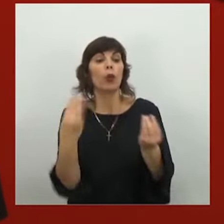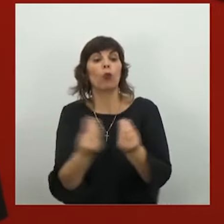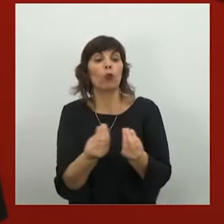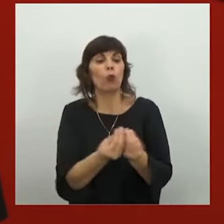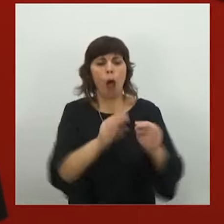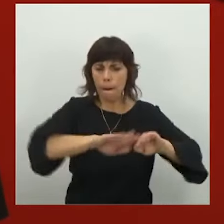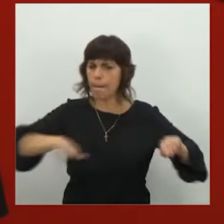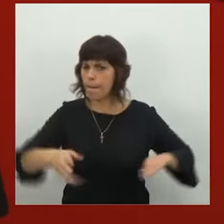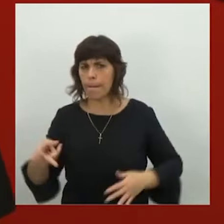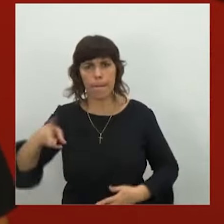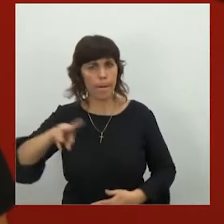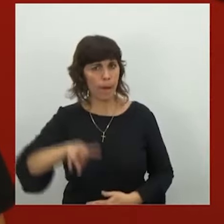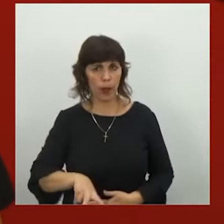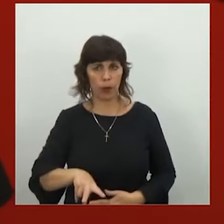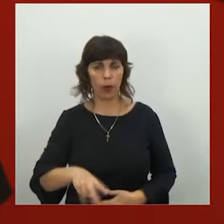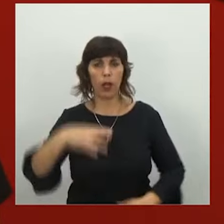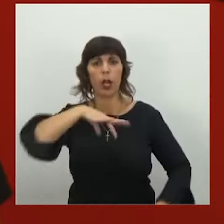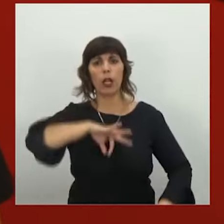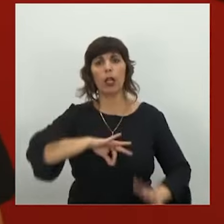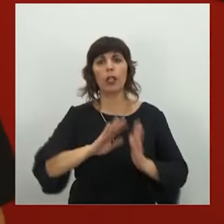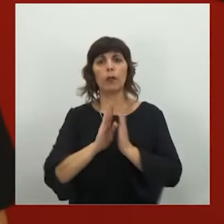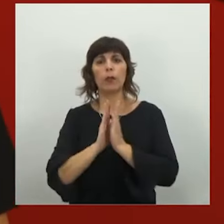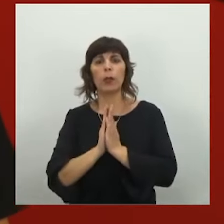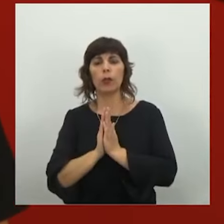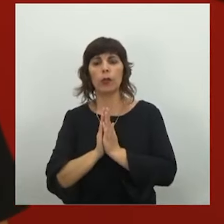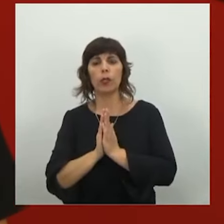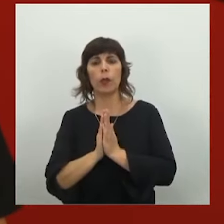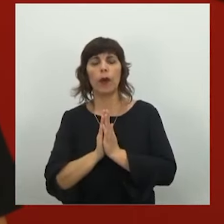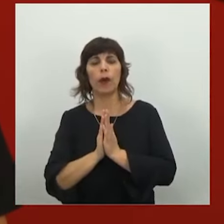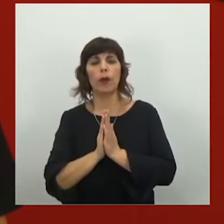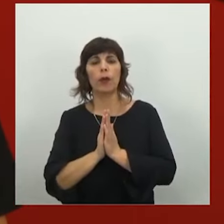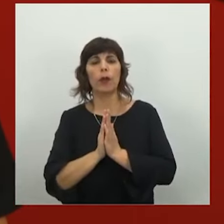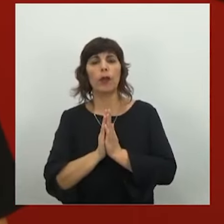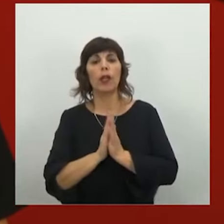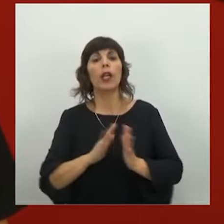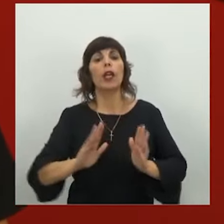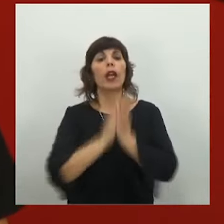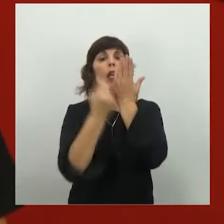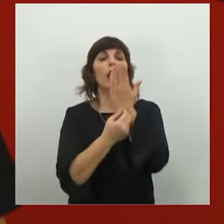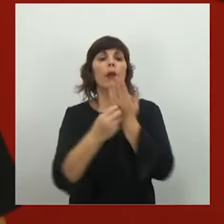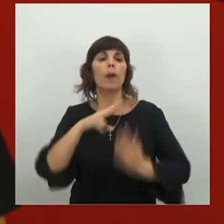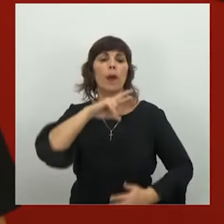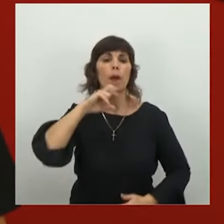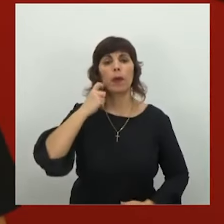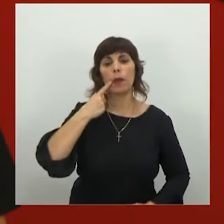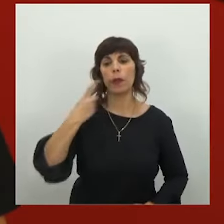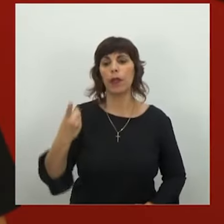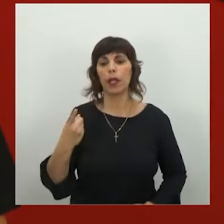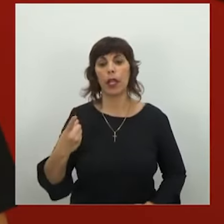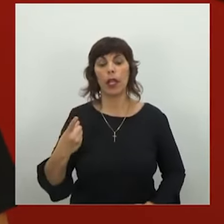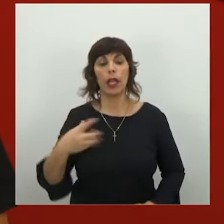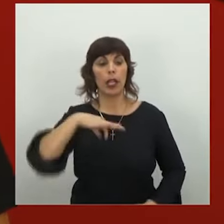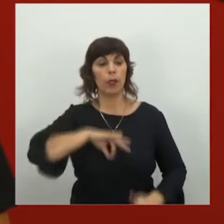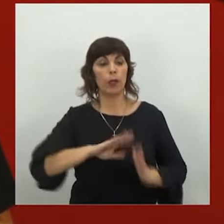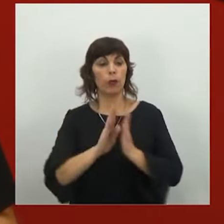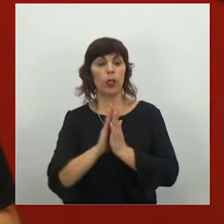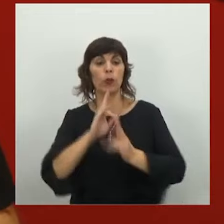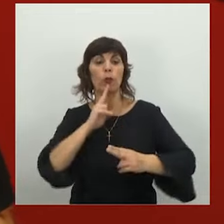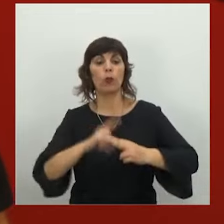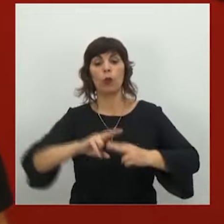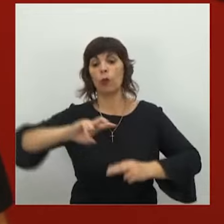ti. El Espíritu Santo, en Hebreos 10:29, es llamado el Espíritu de la gracia. Querido